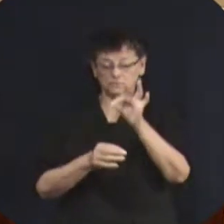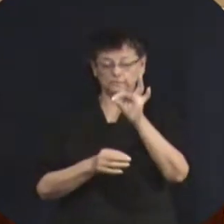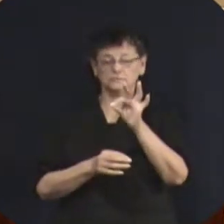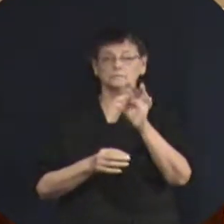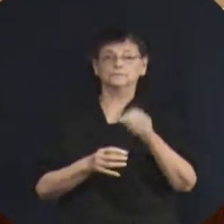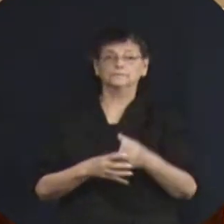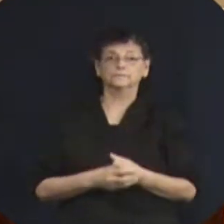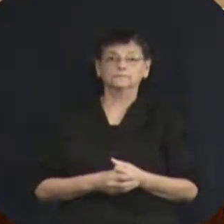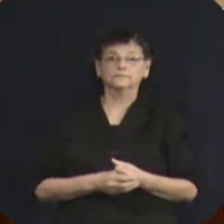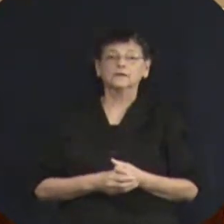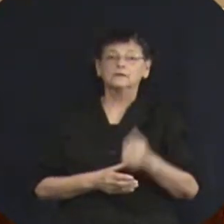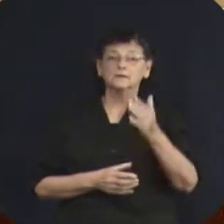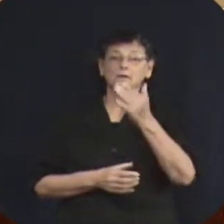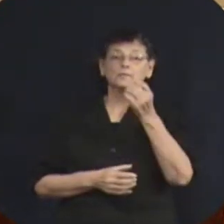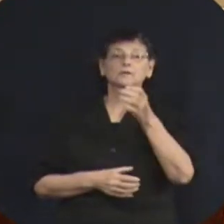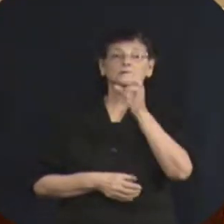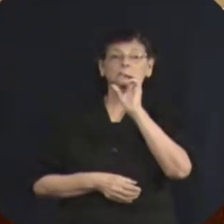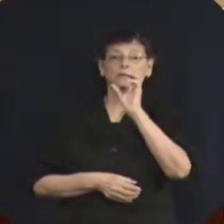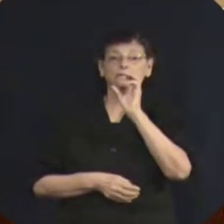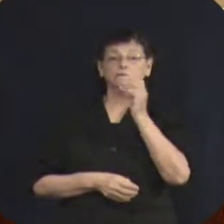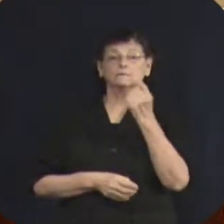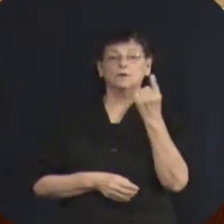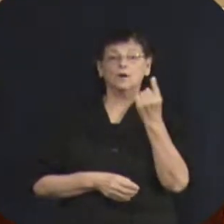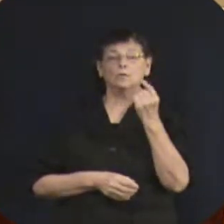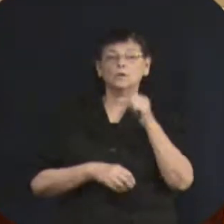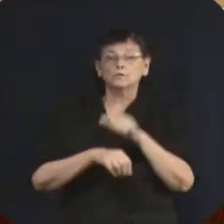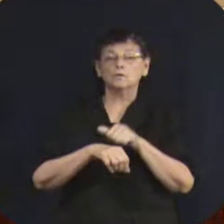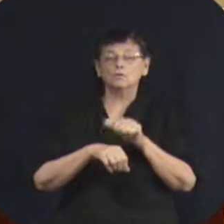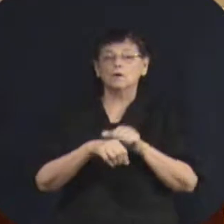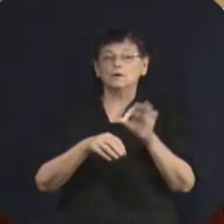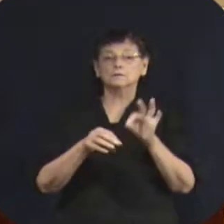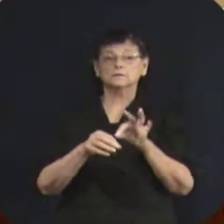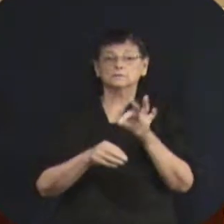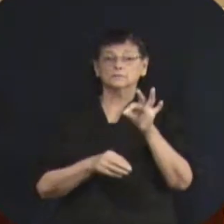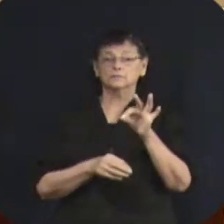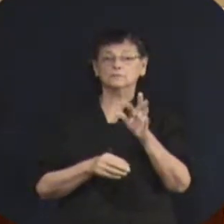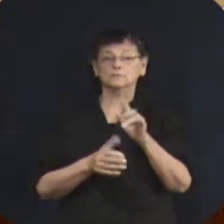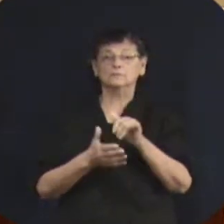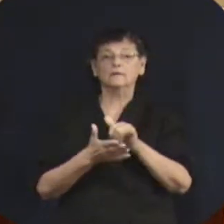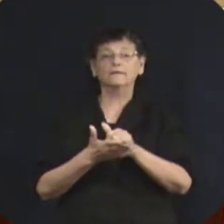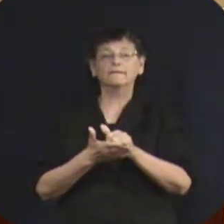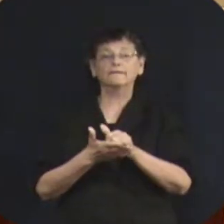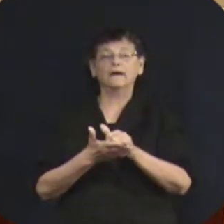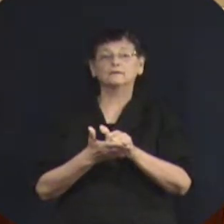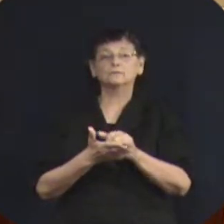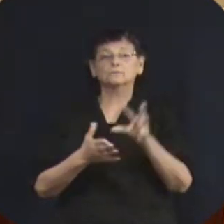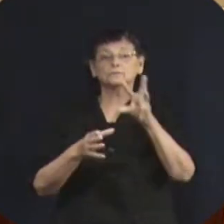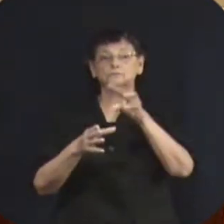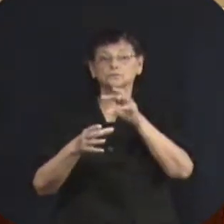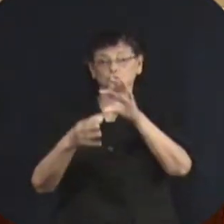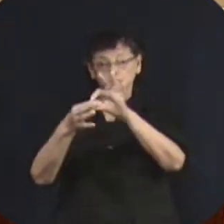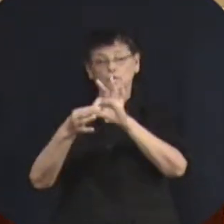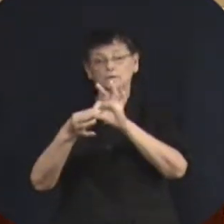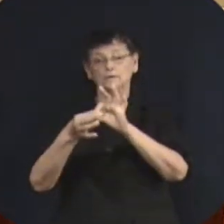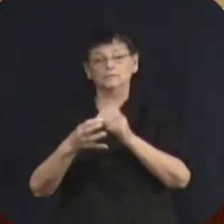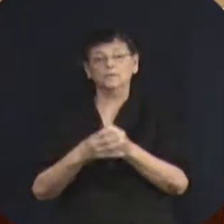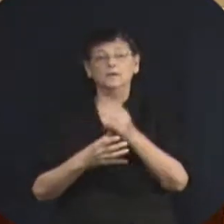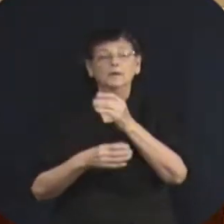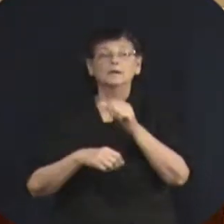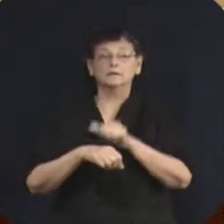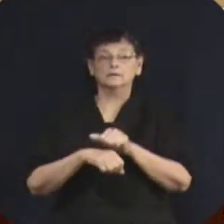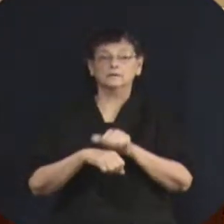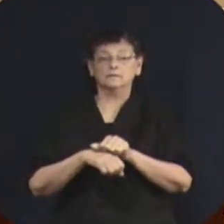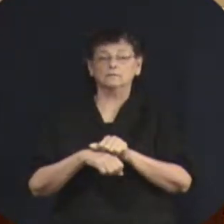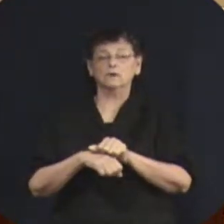espiritual, porque bebían de una roca espiritual que los acompañaba, y la